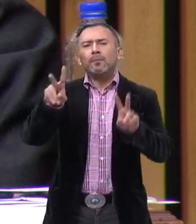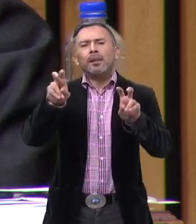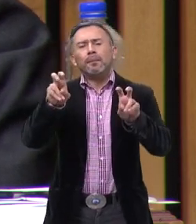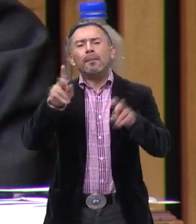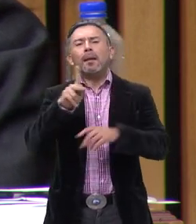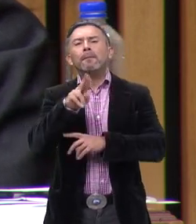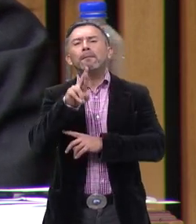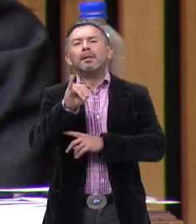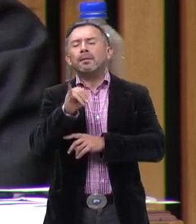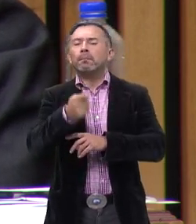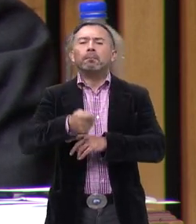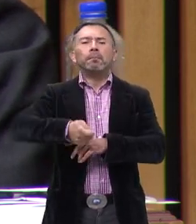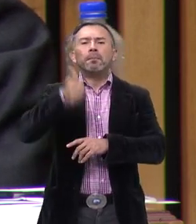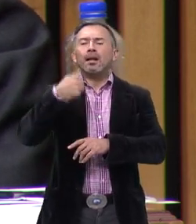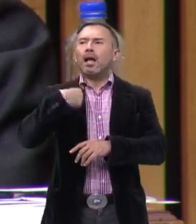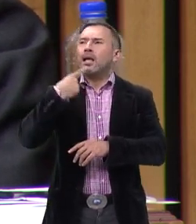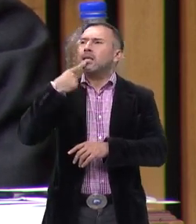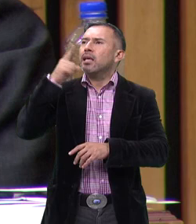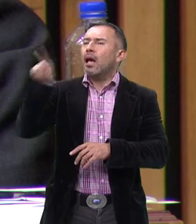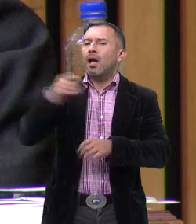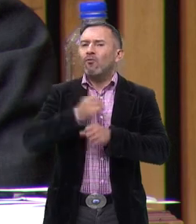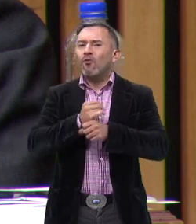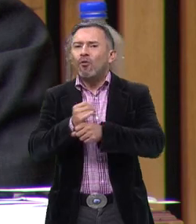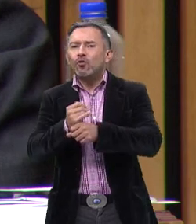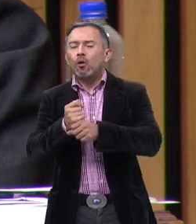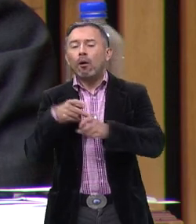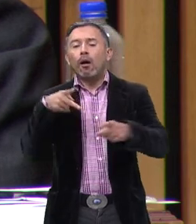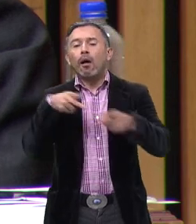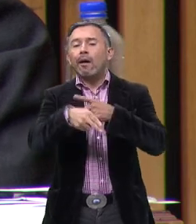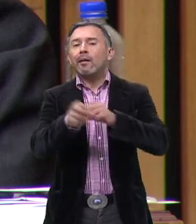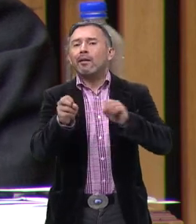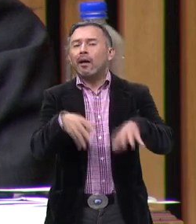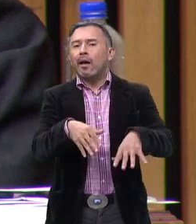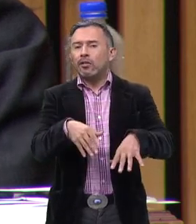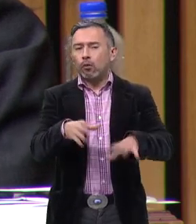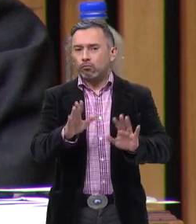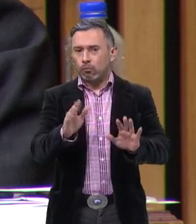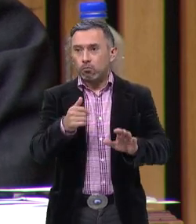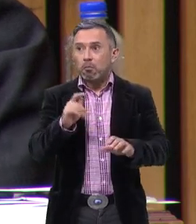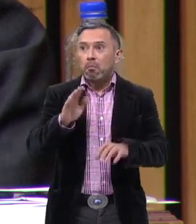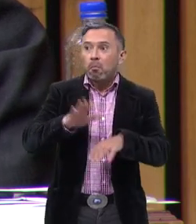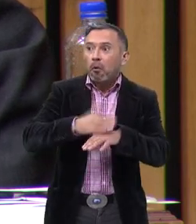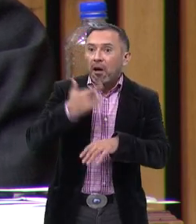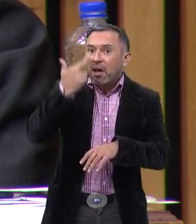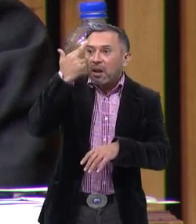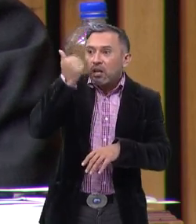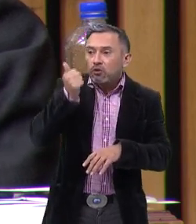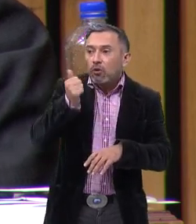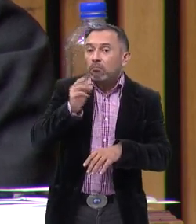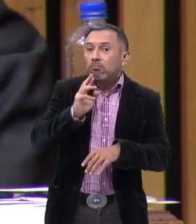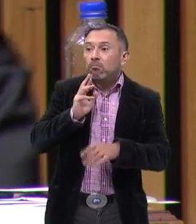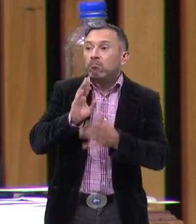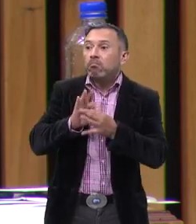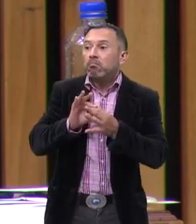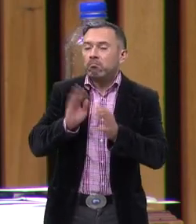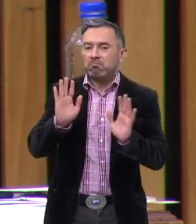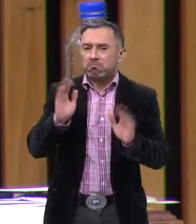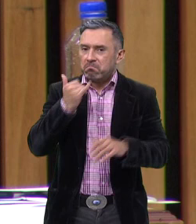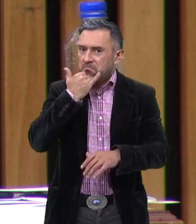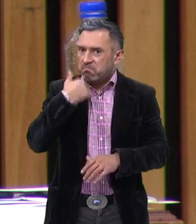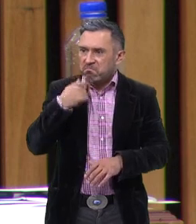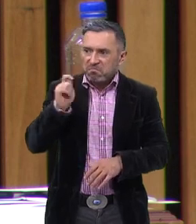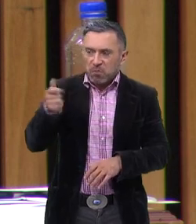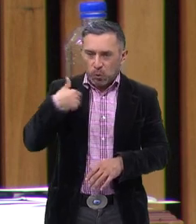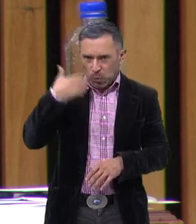esta investigación no me puedo pronunciar sobre la intención porque la desconozco pero cabe decir que en materia de